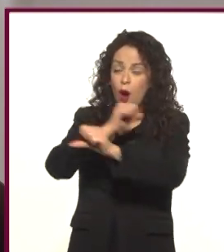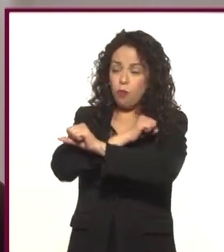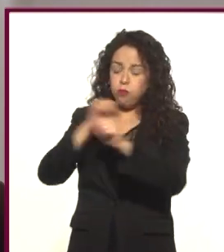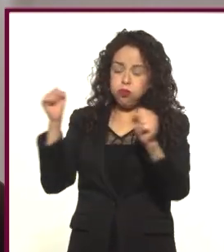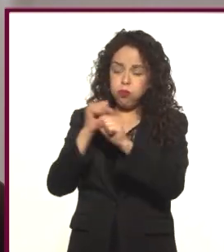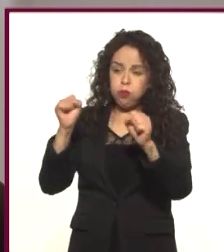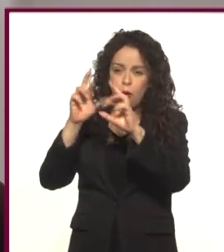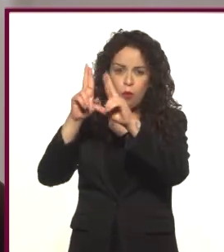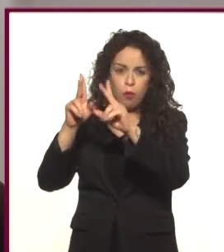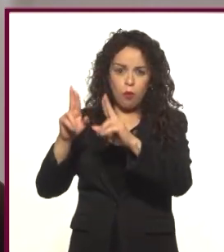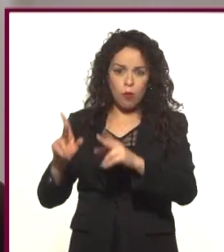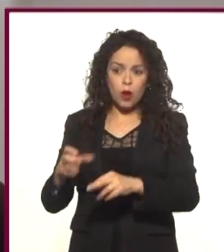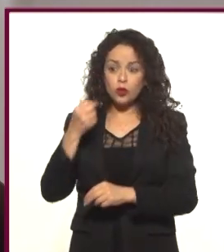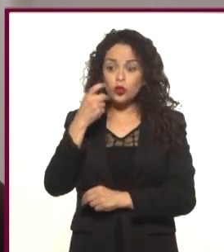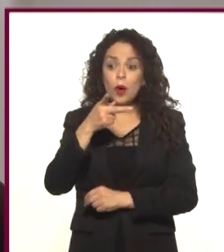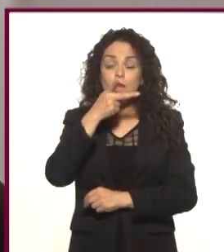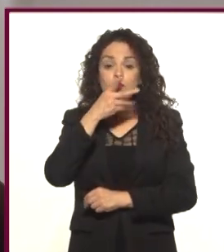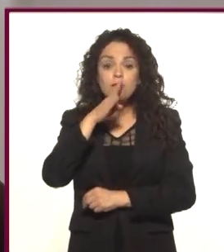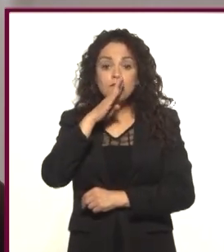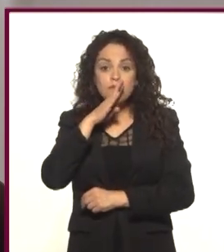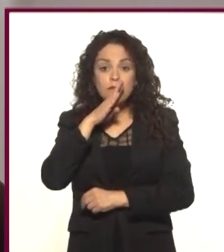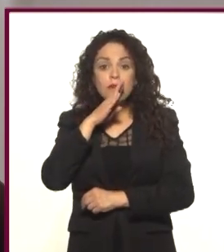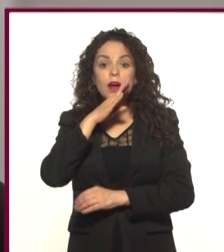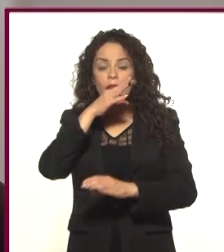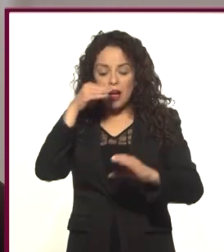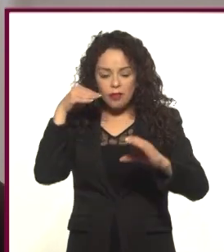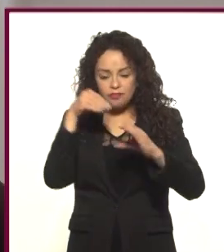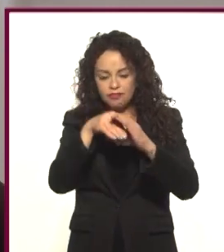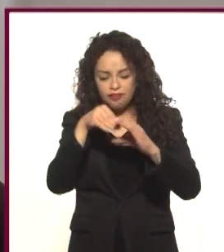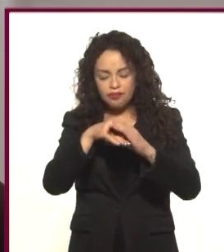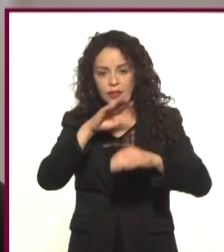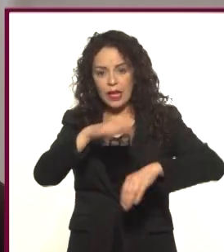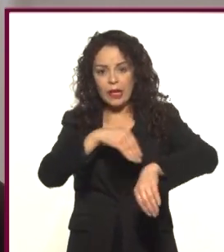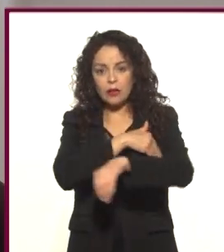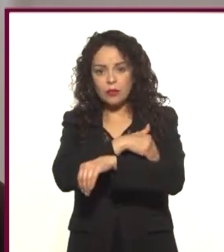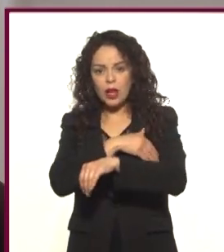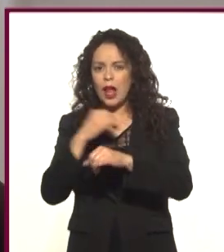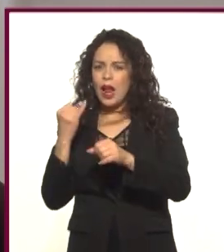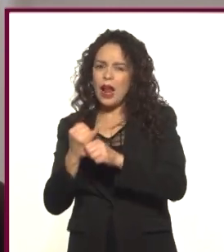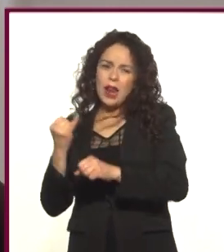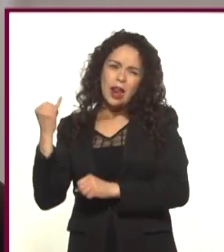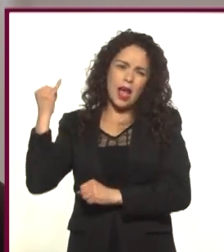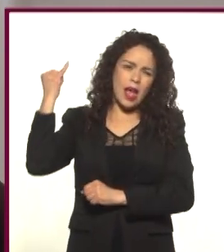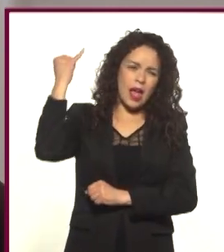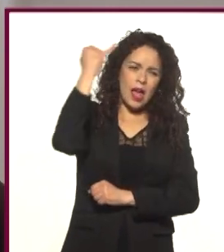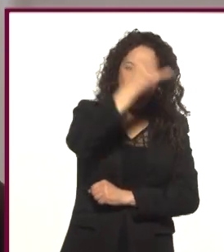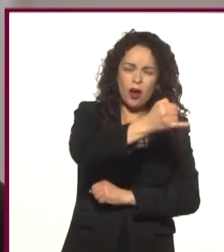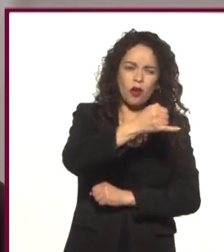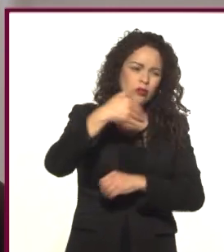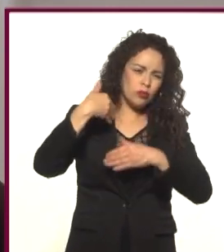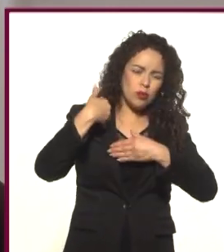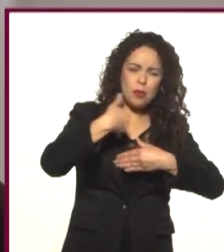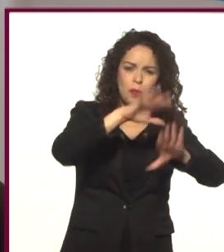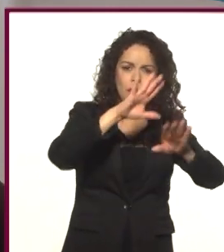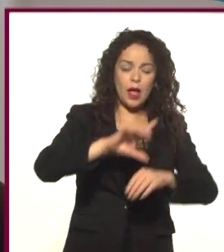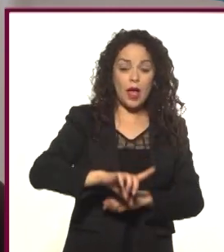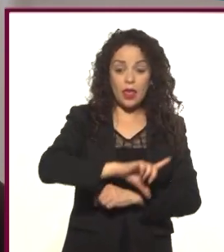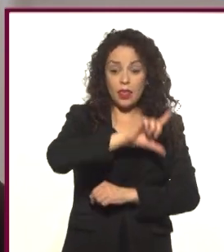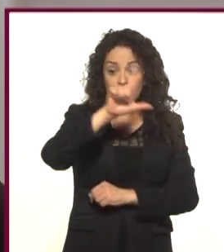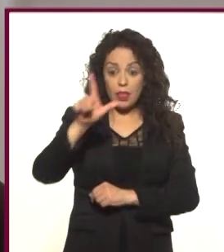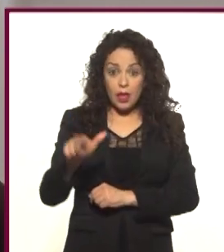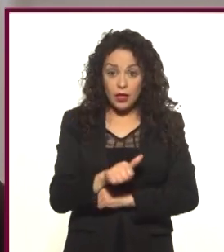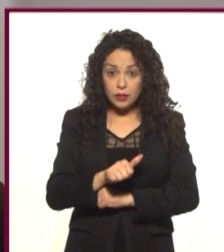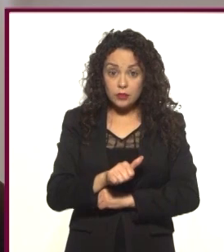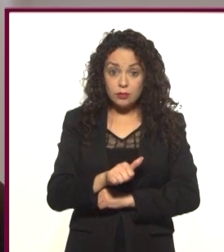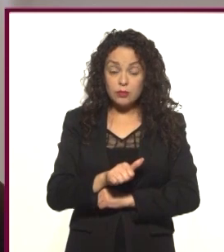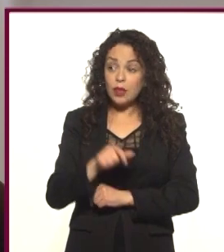explotar. Entonces, sus papás lo pusieron en una cápsula espacial y lo enviaron lejos del planeta que explotó, poco después